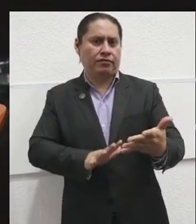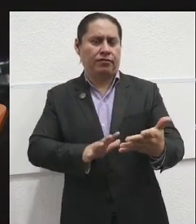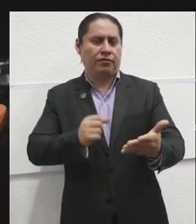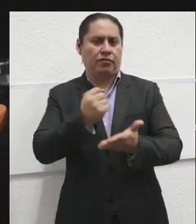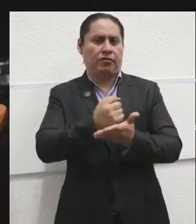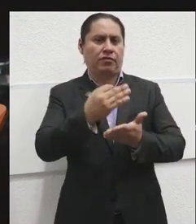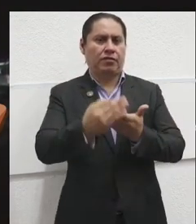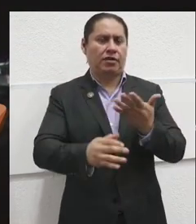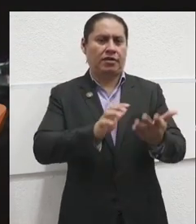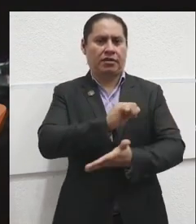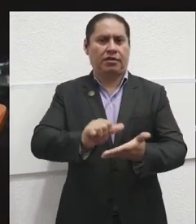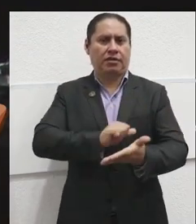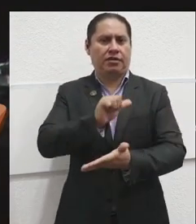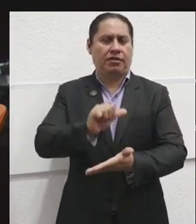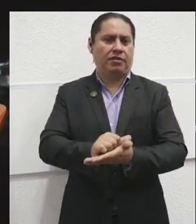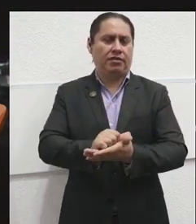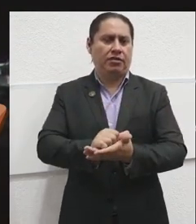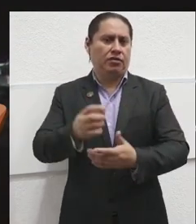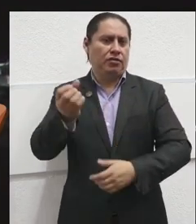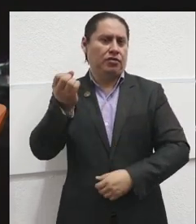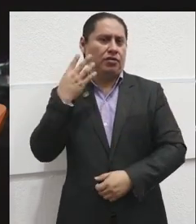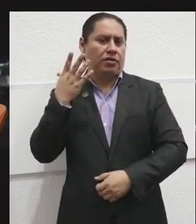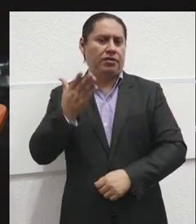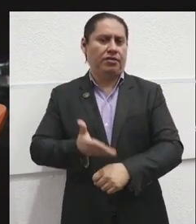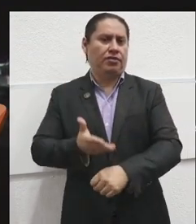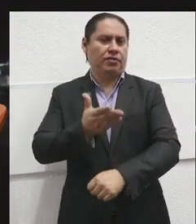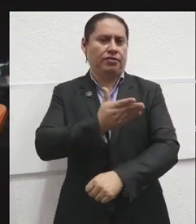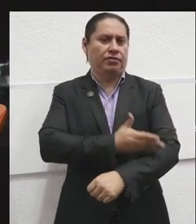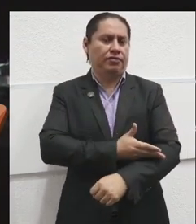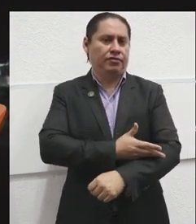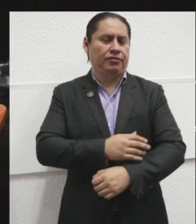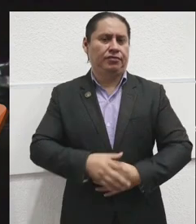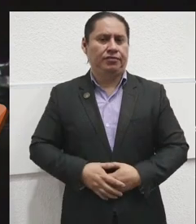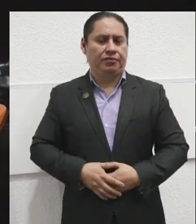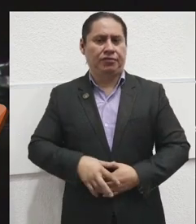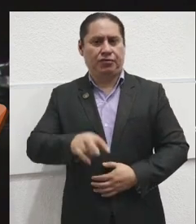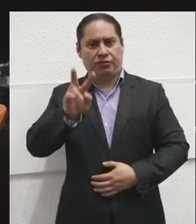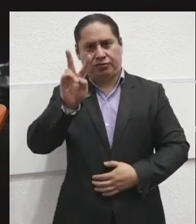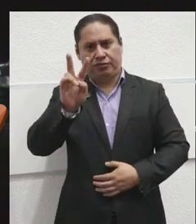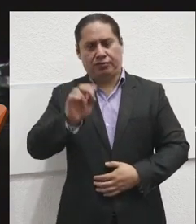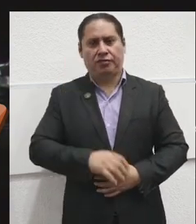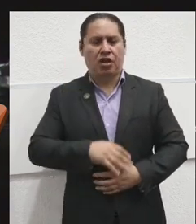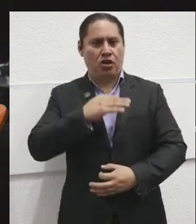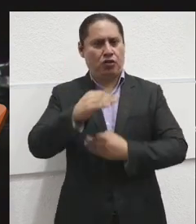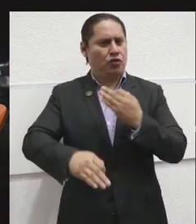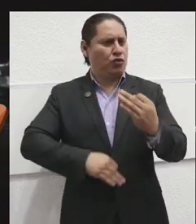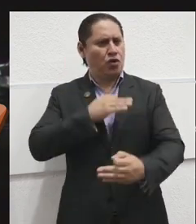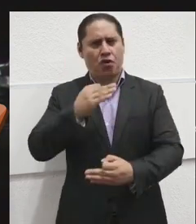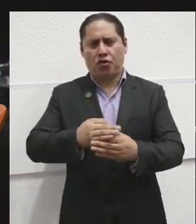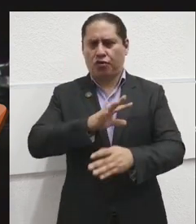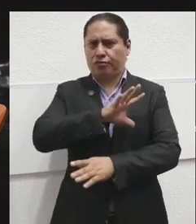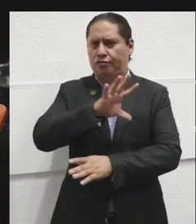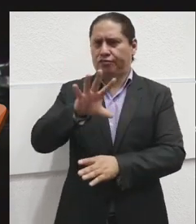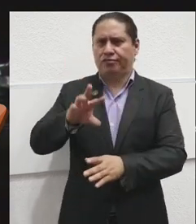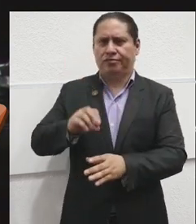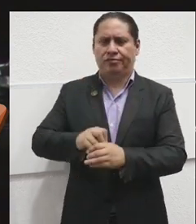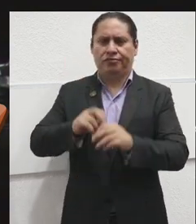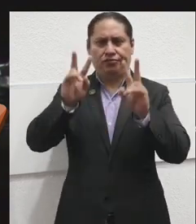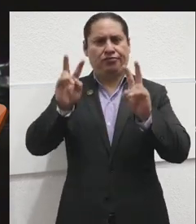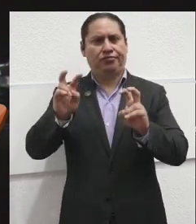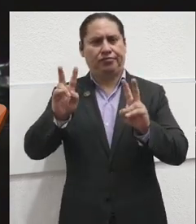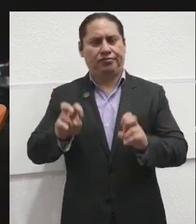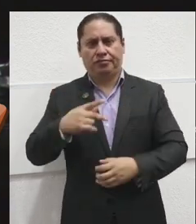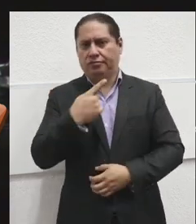caso aprobación del acta de la sesión anterior. Punto 2, y todos aquellos asuntos con los que se